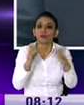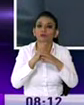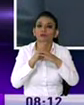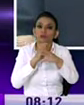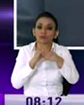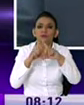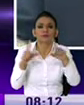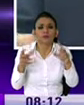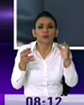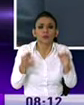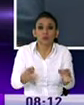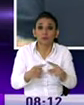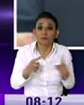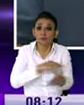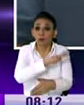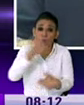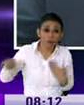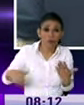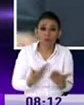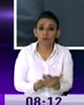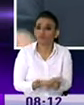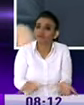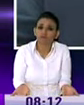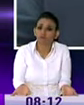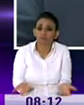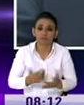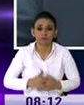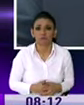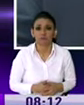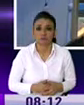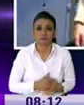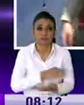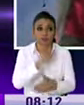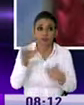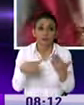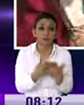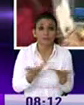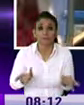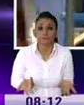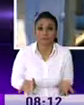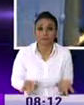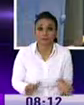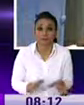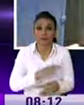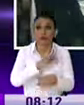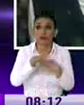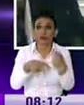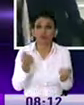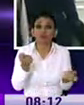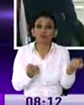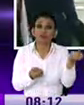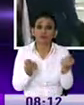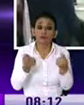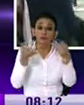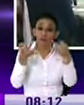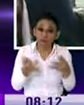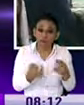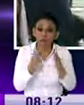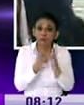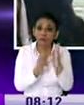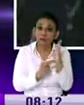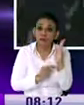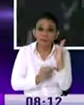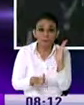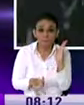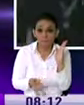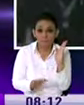servicio, pero no son todas, lamentablemente, no son todas. No son todos los choferes los que cumplen las normativas.